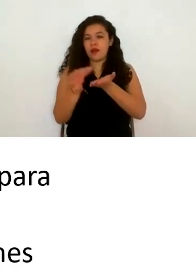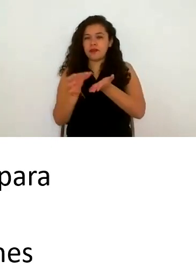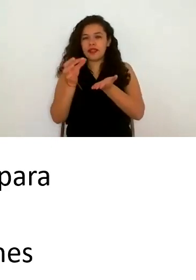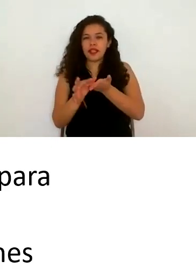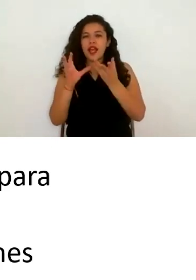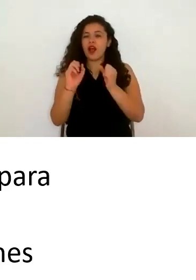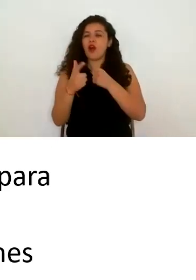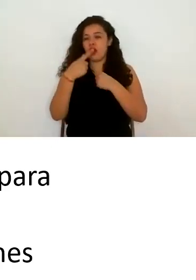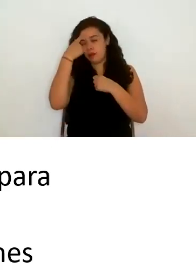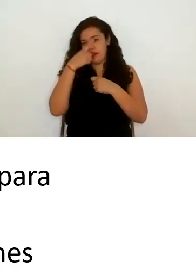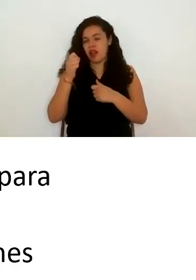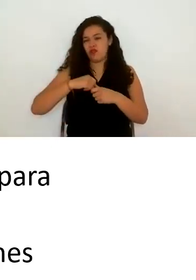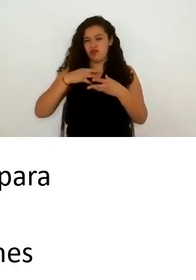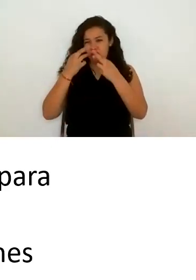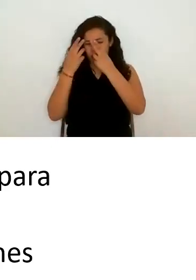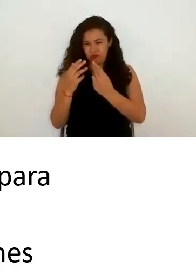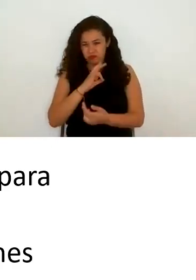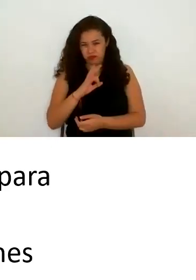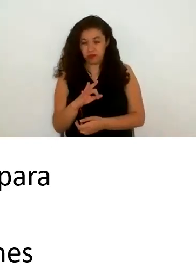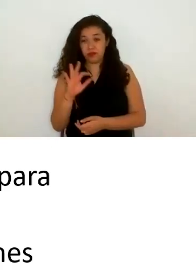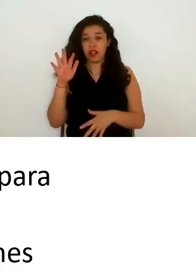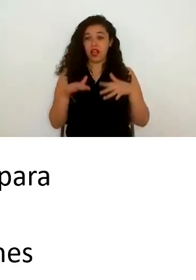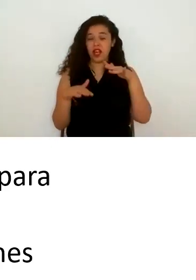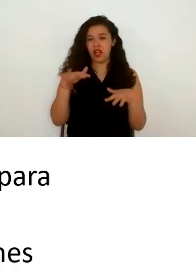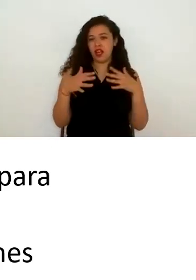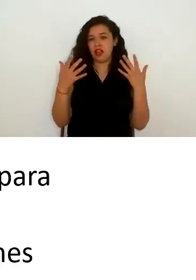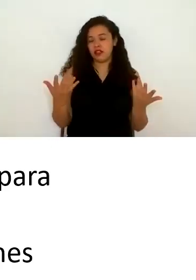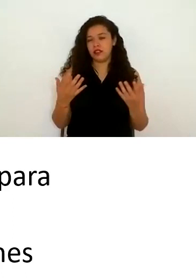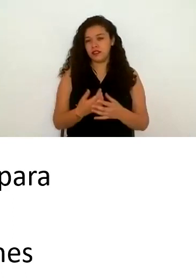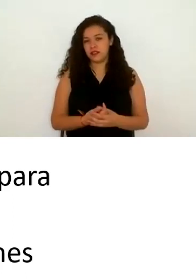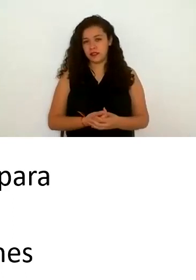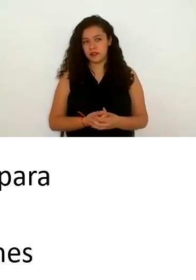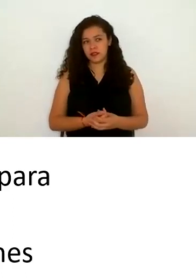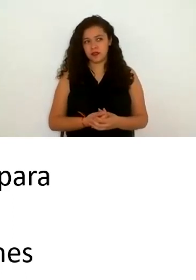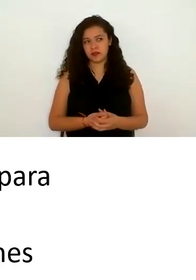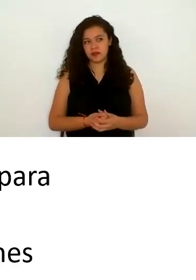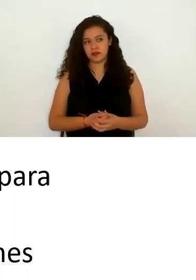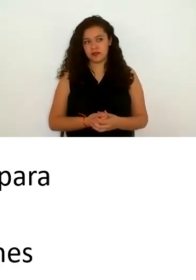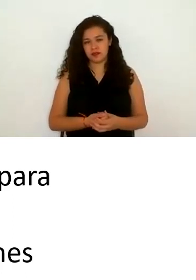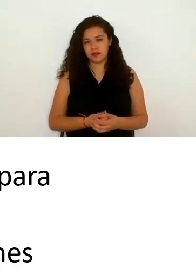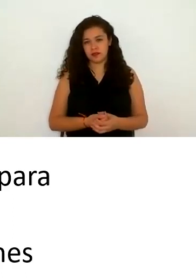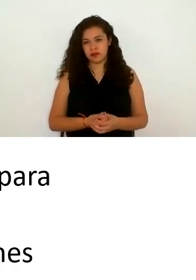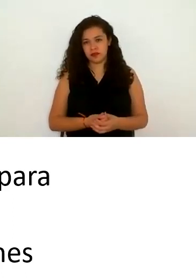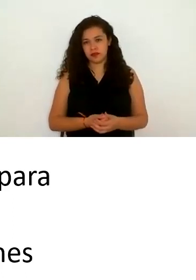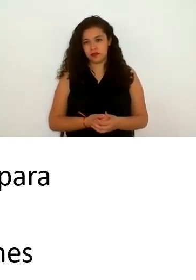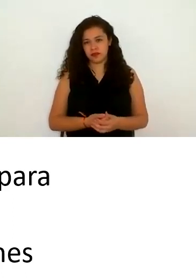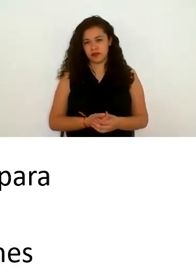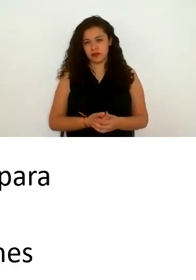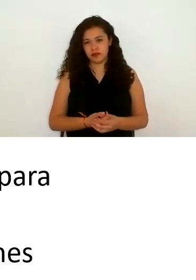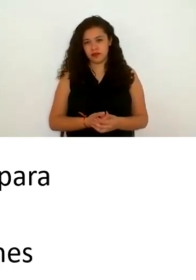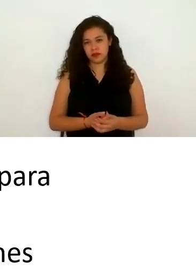metálicos. Hay ocasiones que por la misma dinámica o la gestión administrativa necesitamos